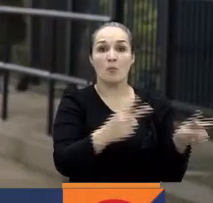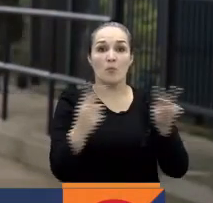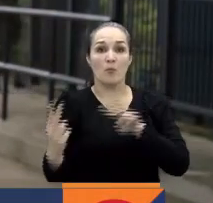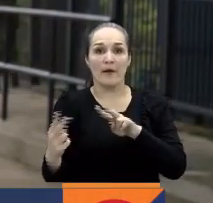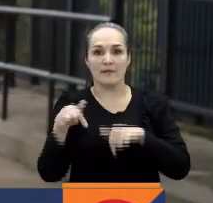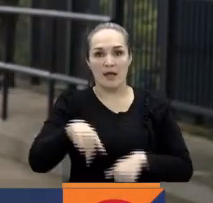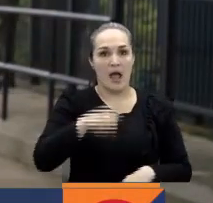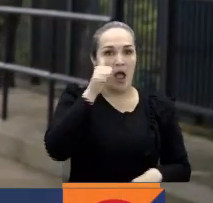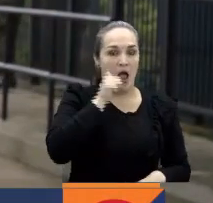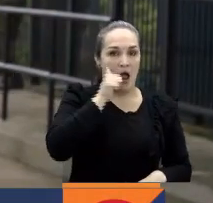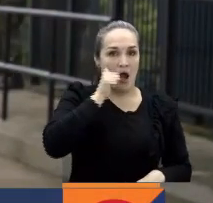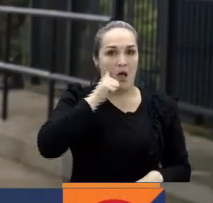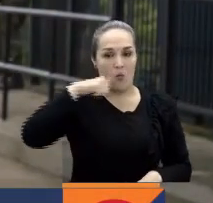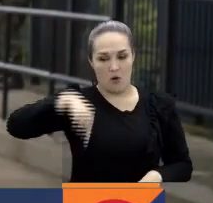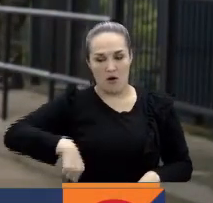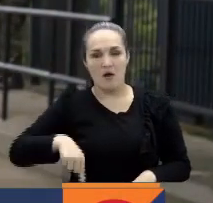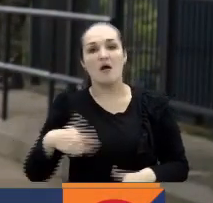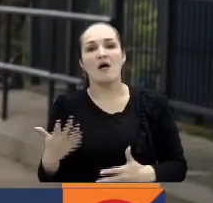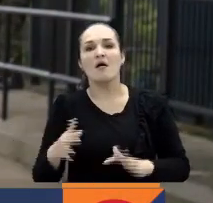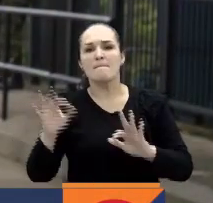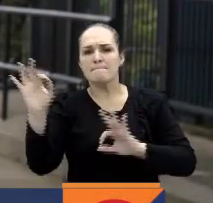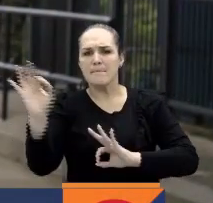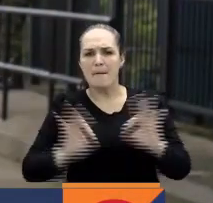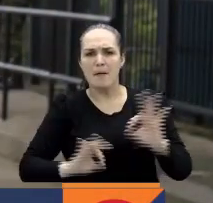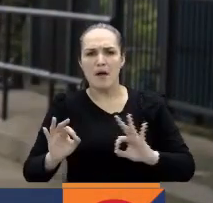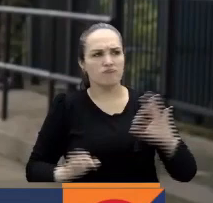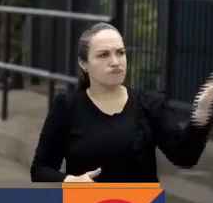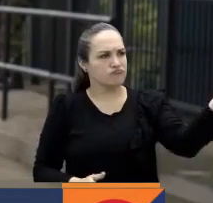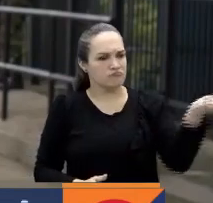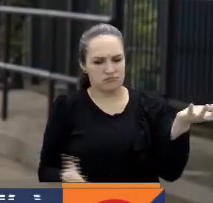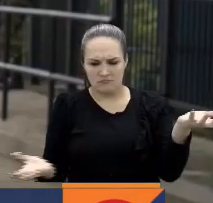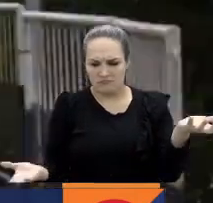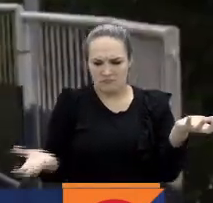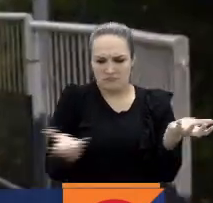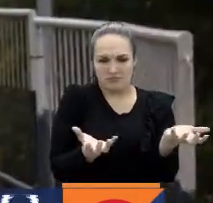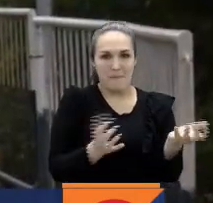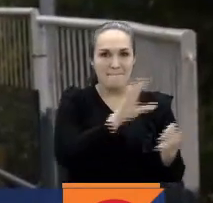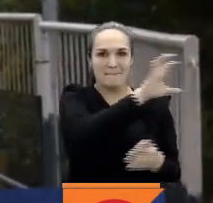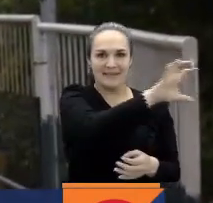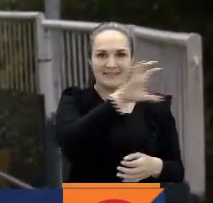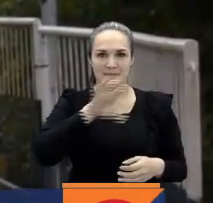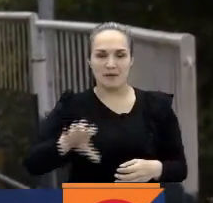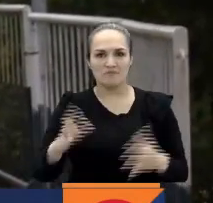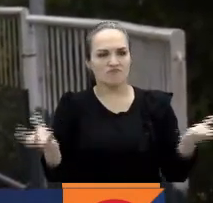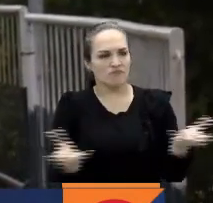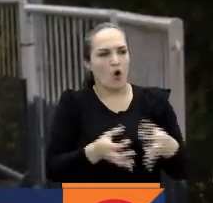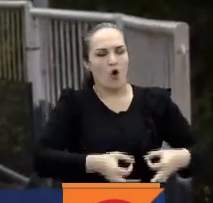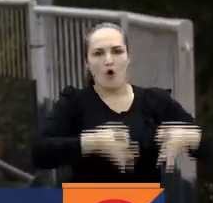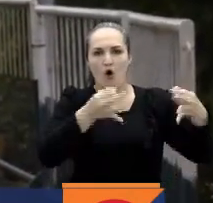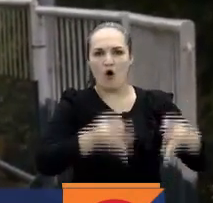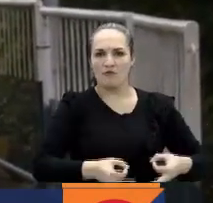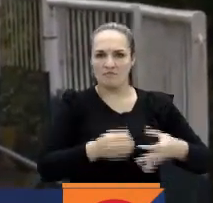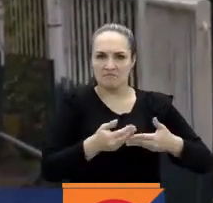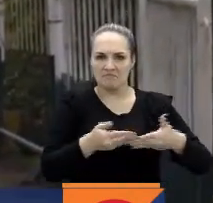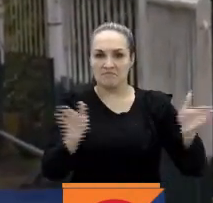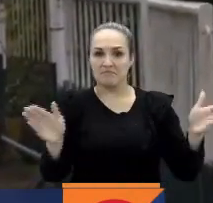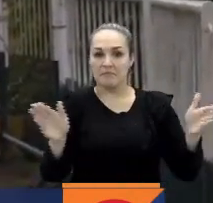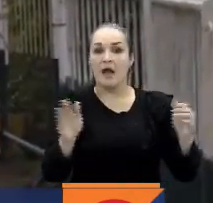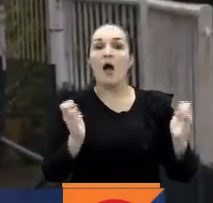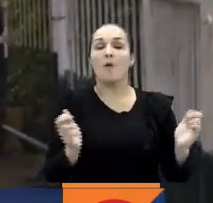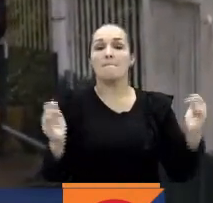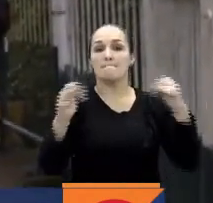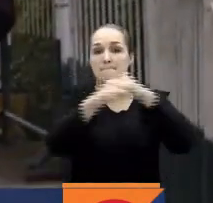Arauca hicieron presencia las autoridades locales de los dos países para dar apertura oficial a la frontera, por ahora de manera